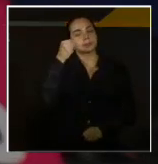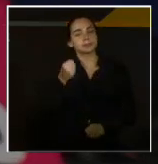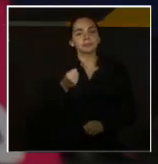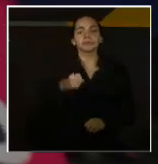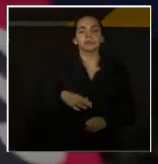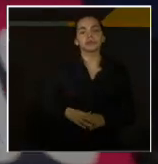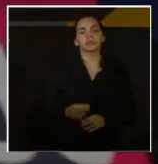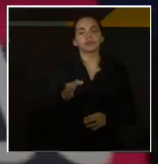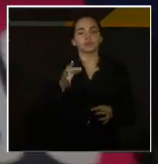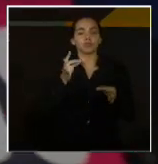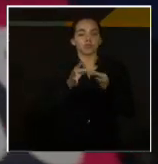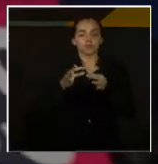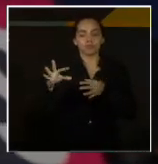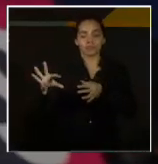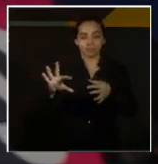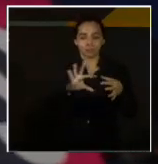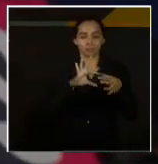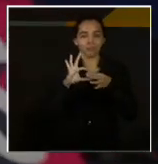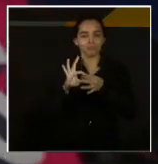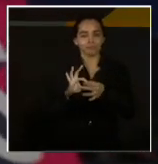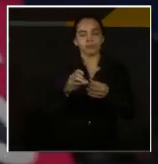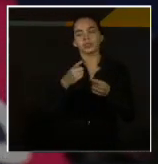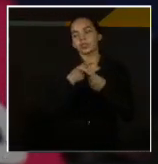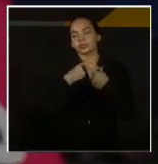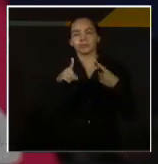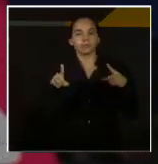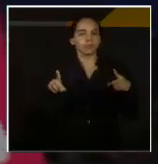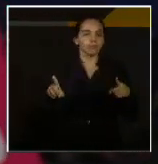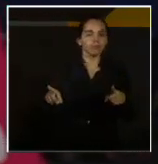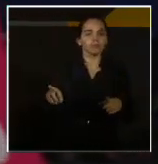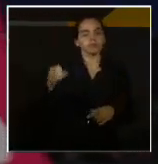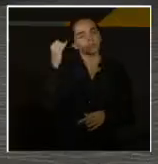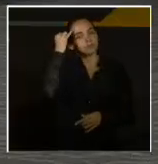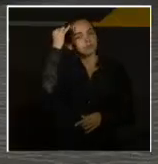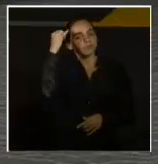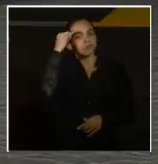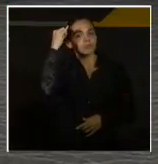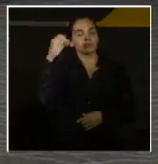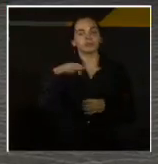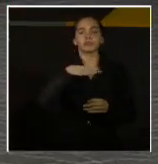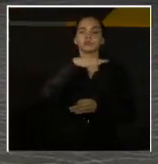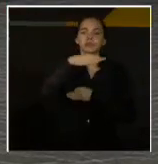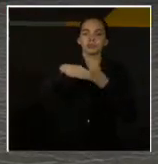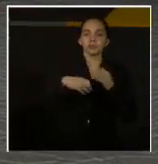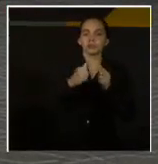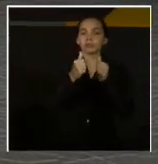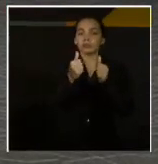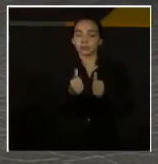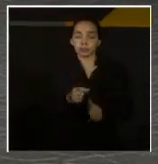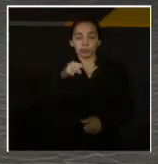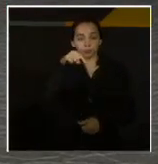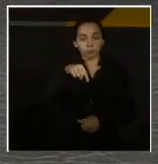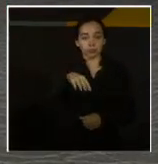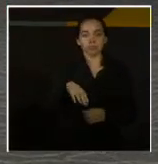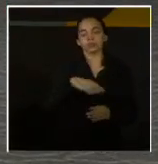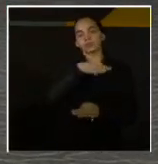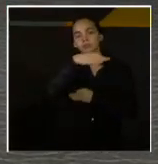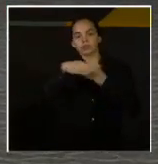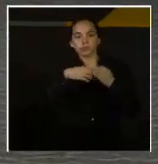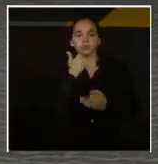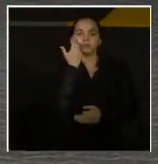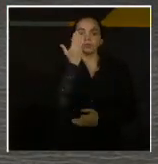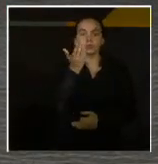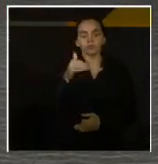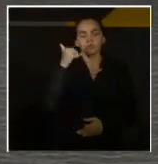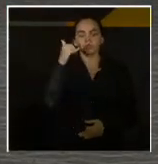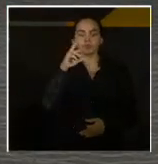un punto de unión entre todos. Independientemente de ideologías, todos los que estamos acá, todos queremos que a Yucatán le